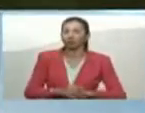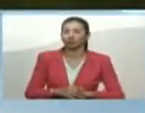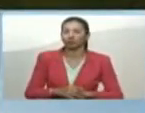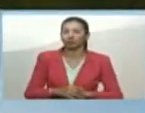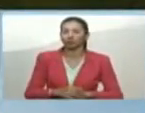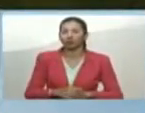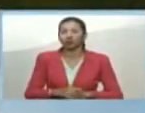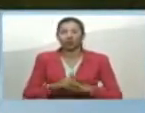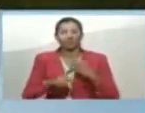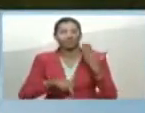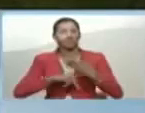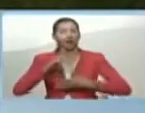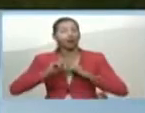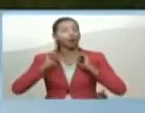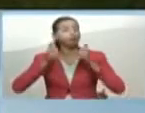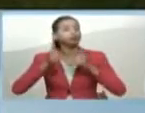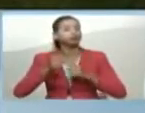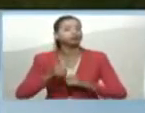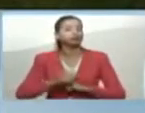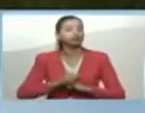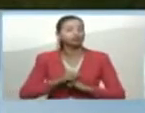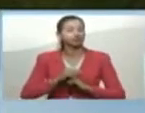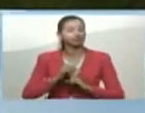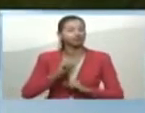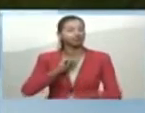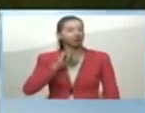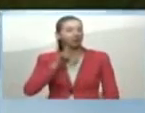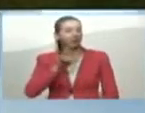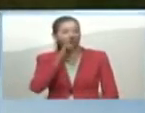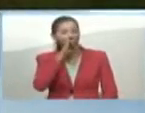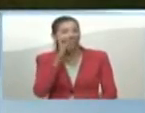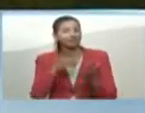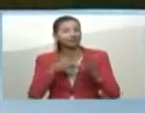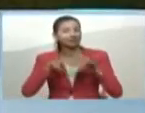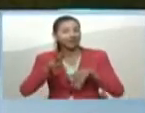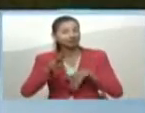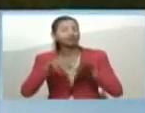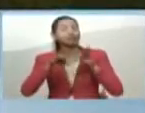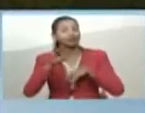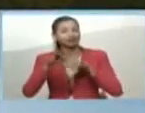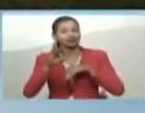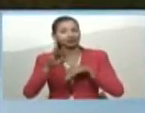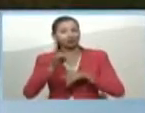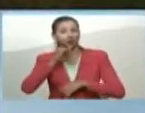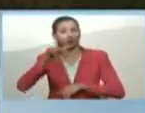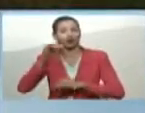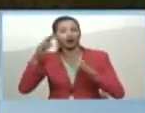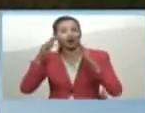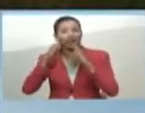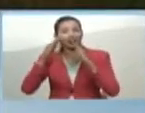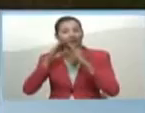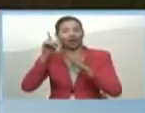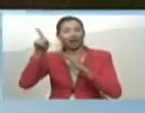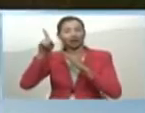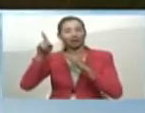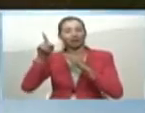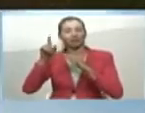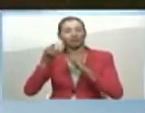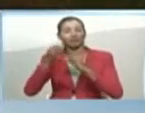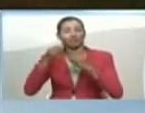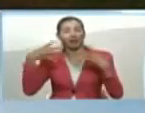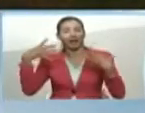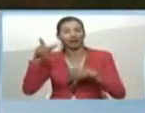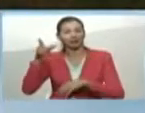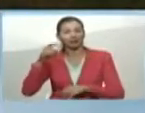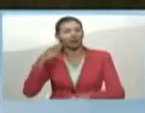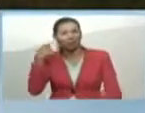plan empezó por allá, acuérdense ustedes, de junio de 2013. Yo lo denuncié, que en la Casa Blanca hubo una reunión. Deberían buscar